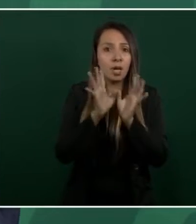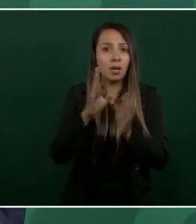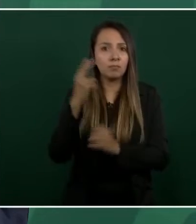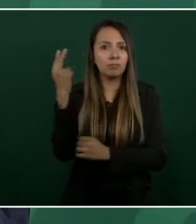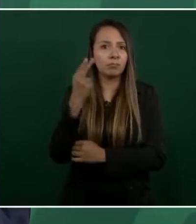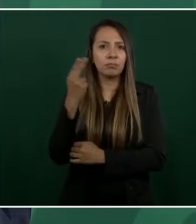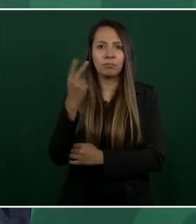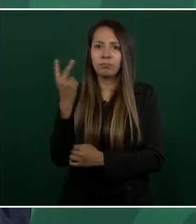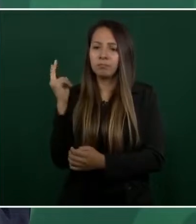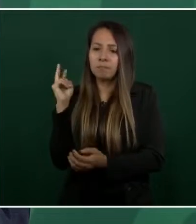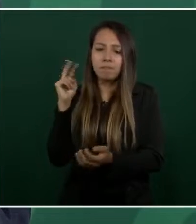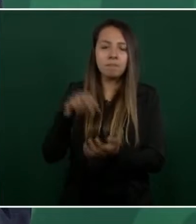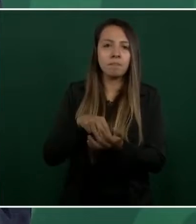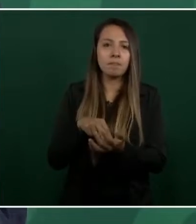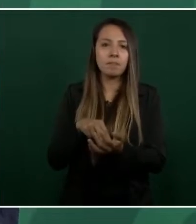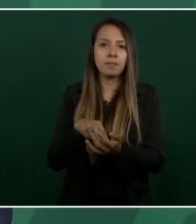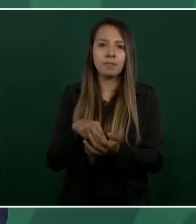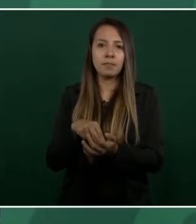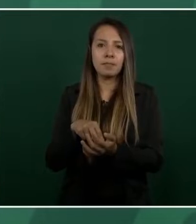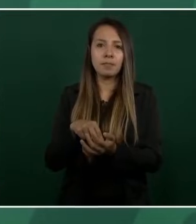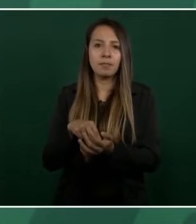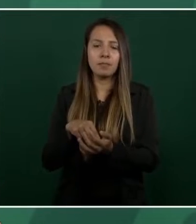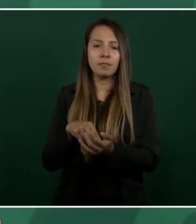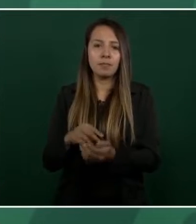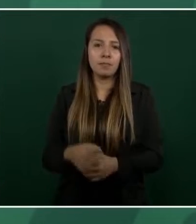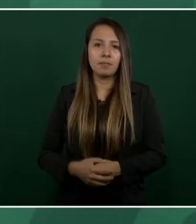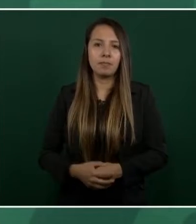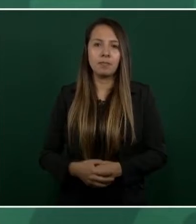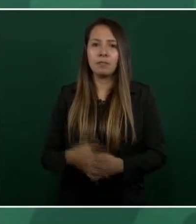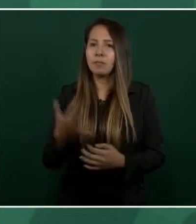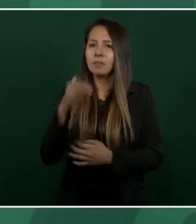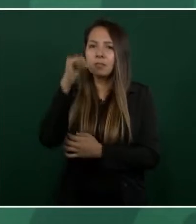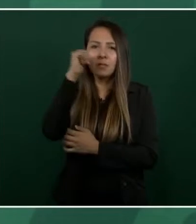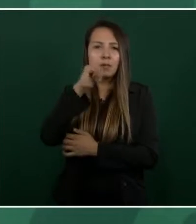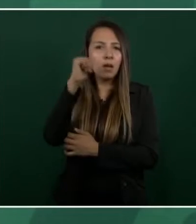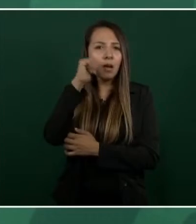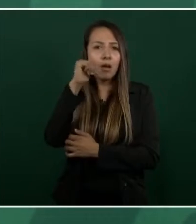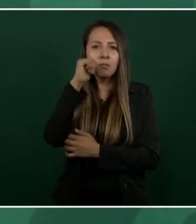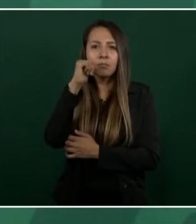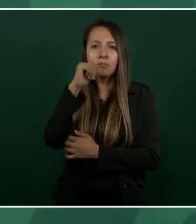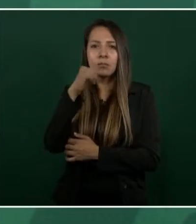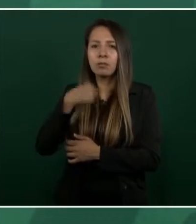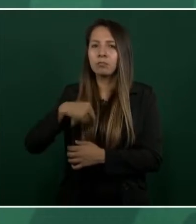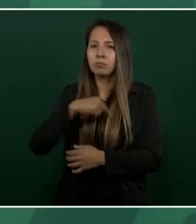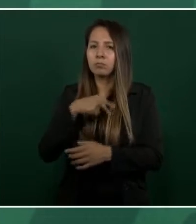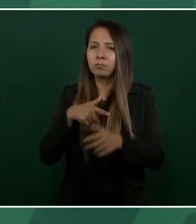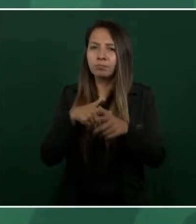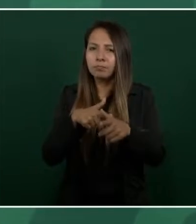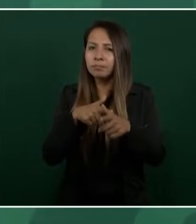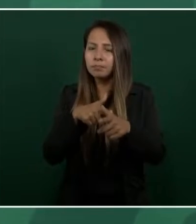estar. O mejor dicho, siempre vamos a estar